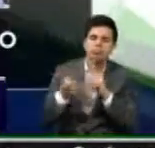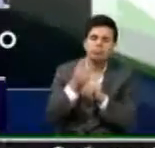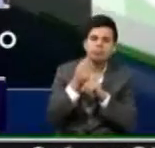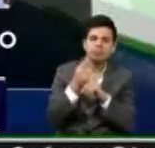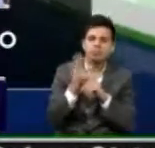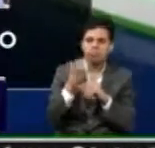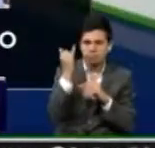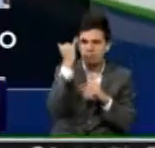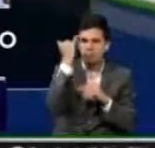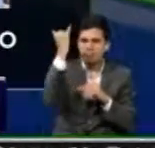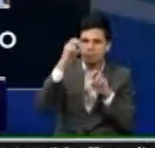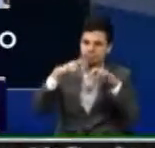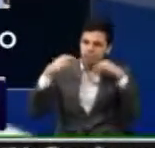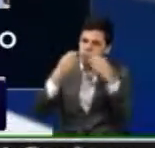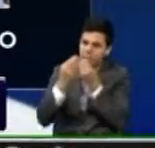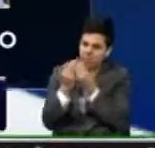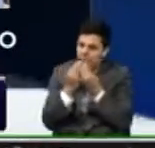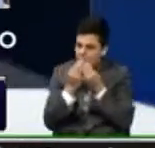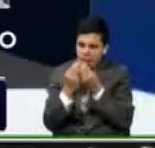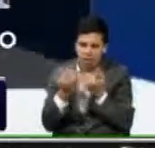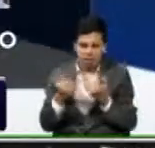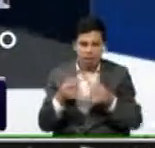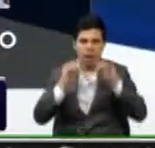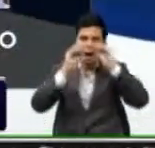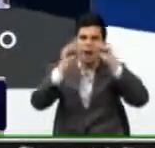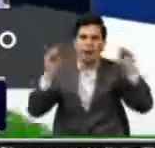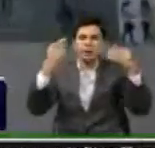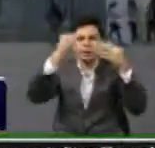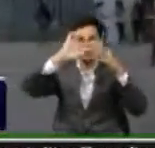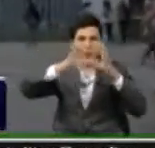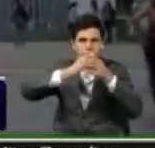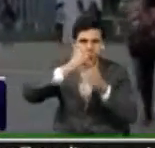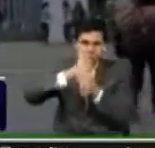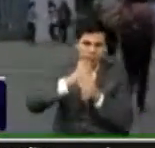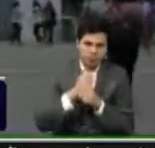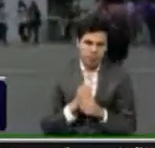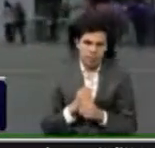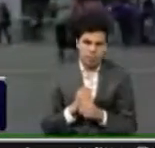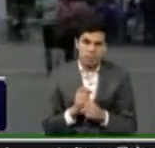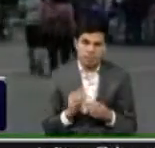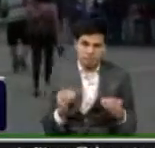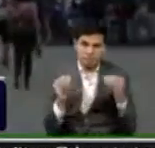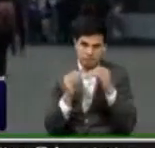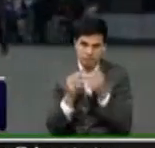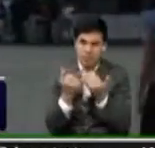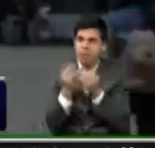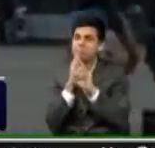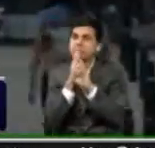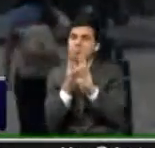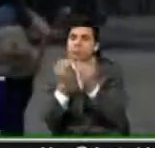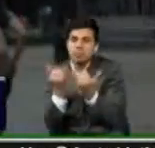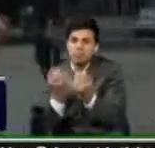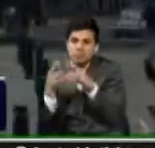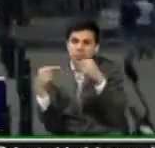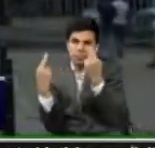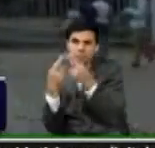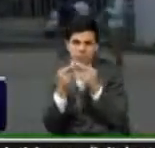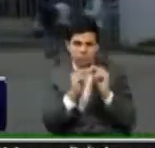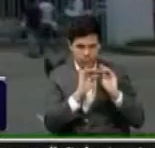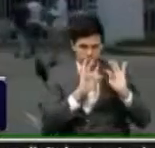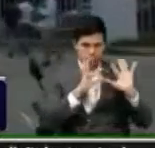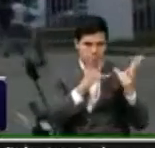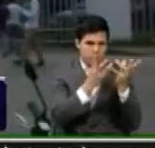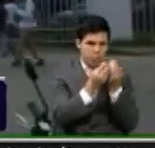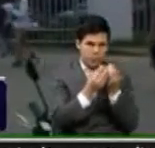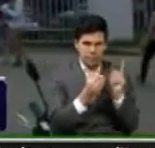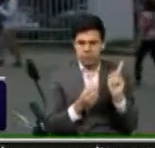concertación sobre la violación a la convención colectiva de trabajo de acuerdo con los resultados que salgan de la reunión con intermediación de la defensoría del